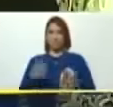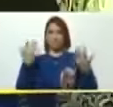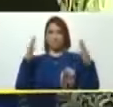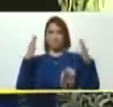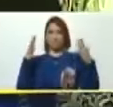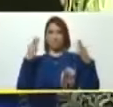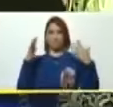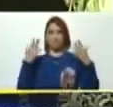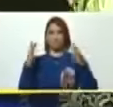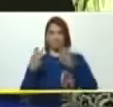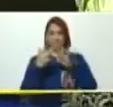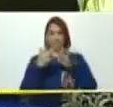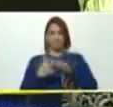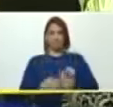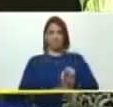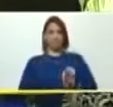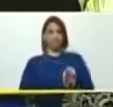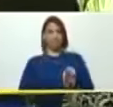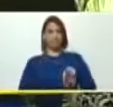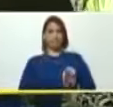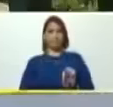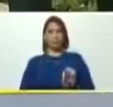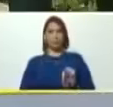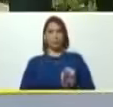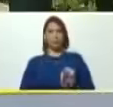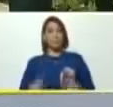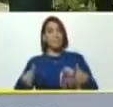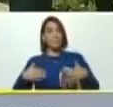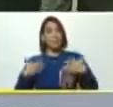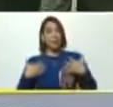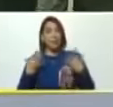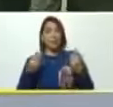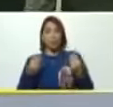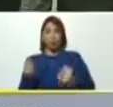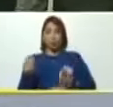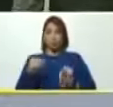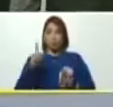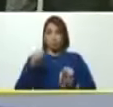Adelante. Me alegra mucho y demás, bueno,